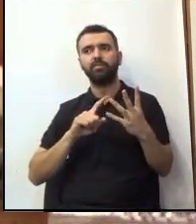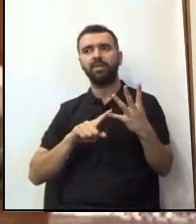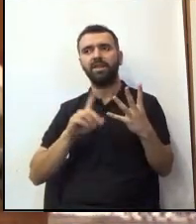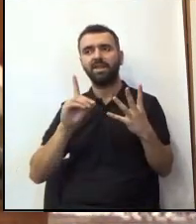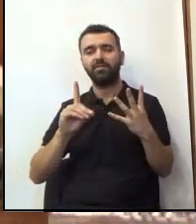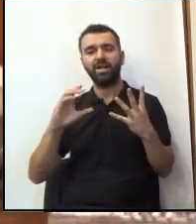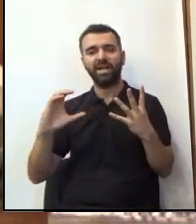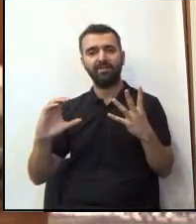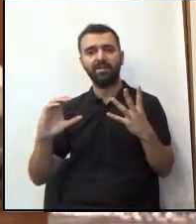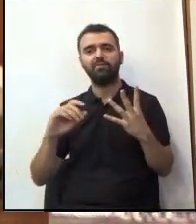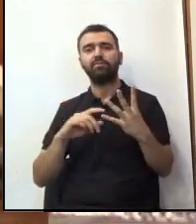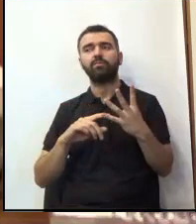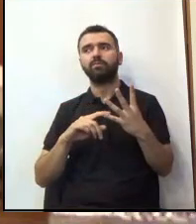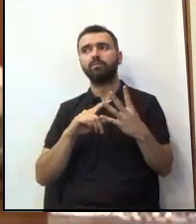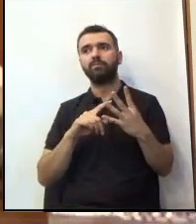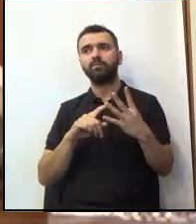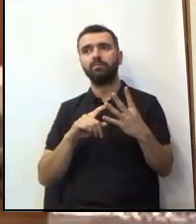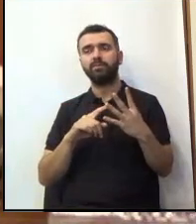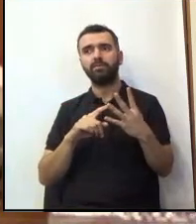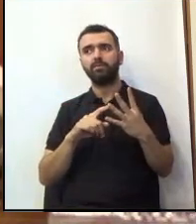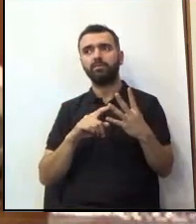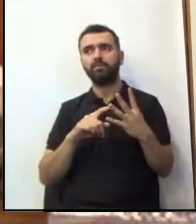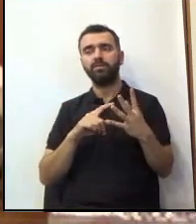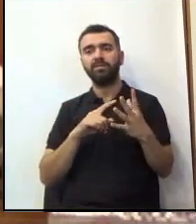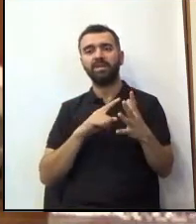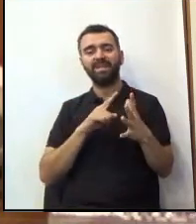Débora Carballo, quien sonríe ahí,